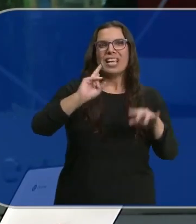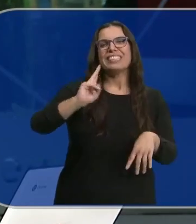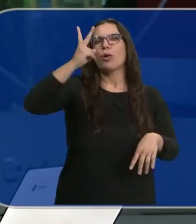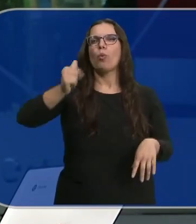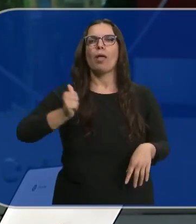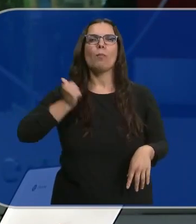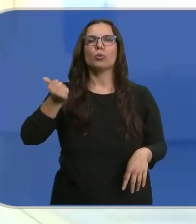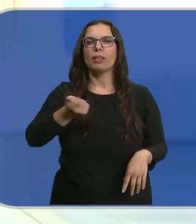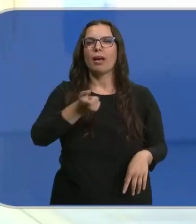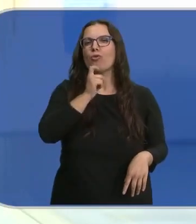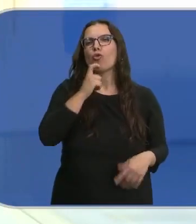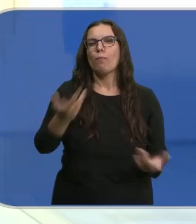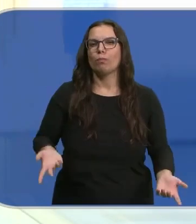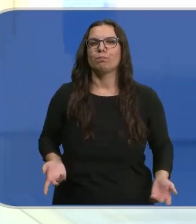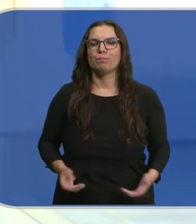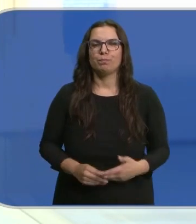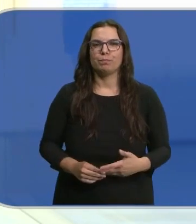abandonados.